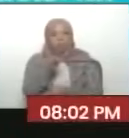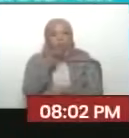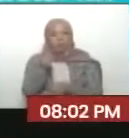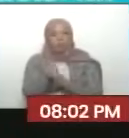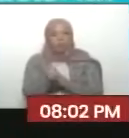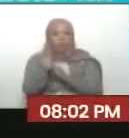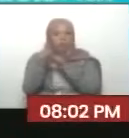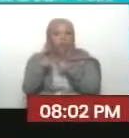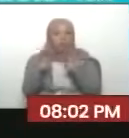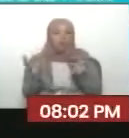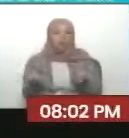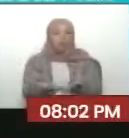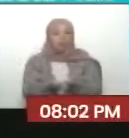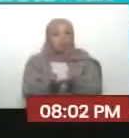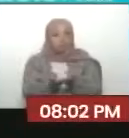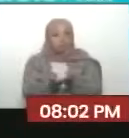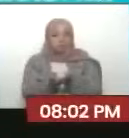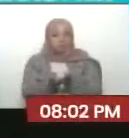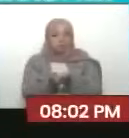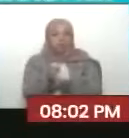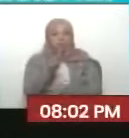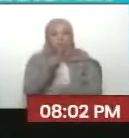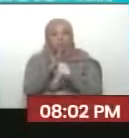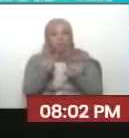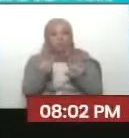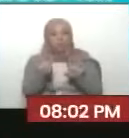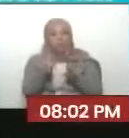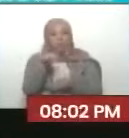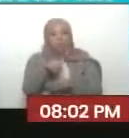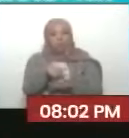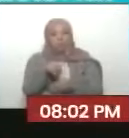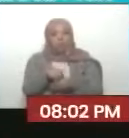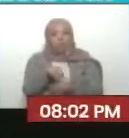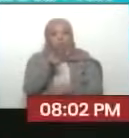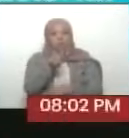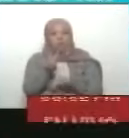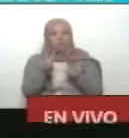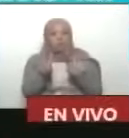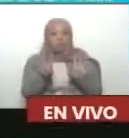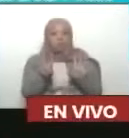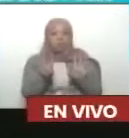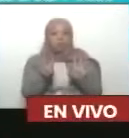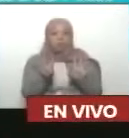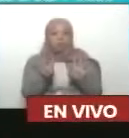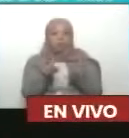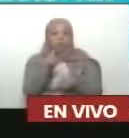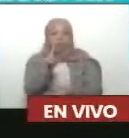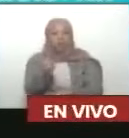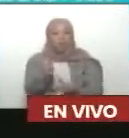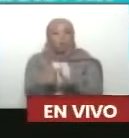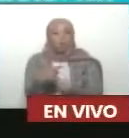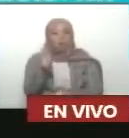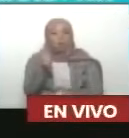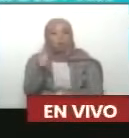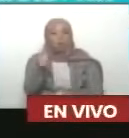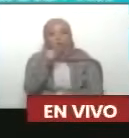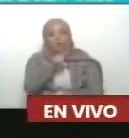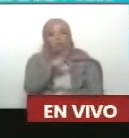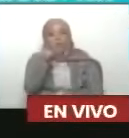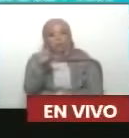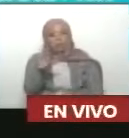liderazgo del mundo. 29 elecciones, ganar 27, si el 1x10 llega a tanta